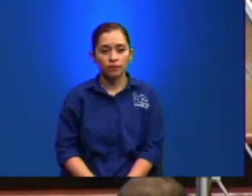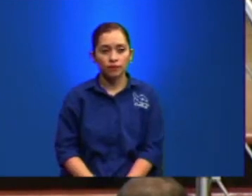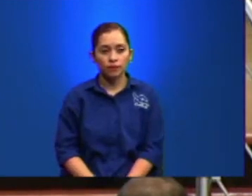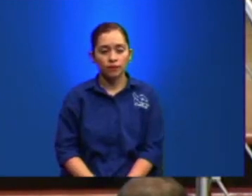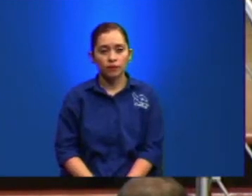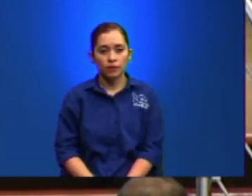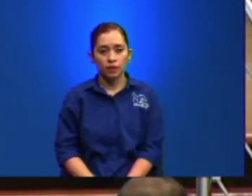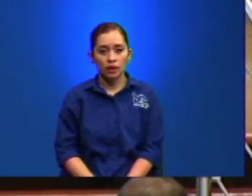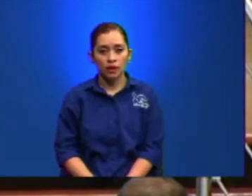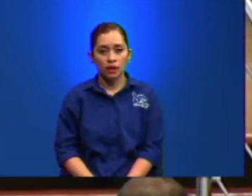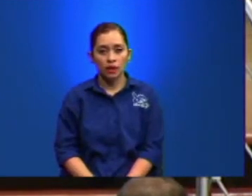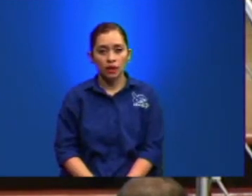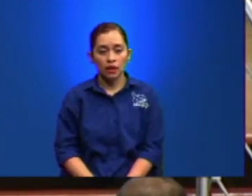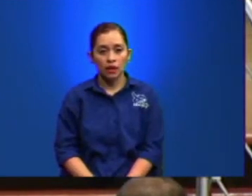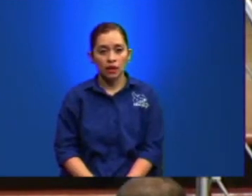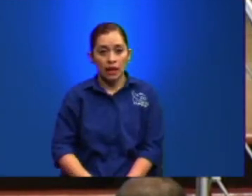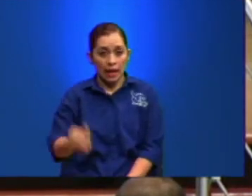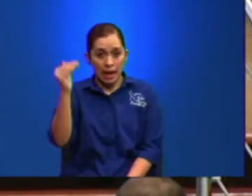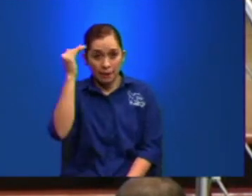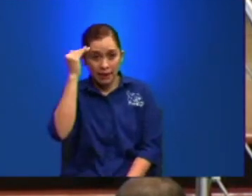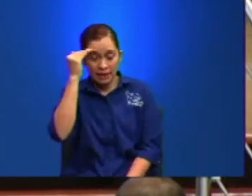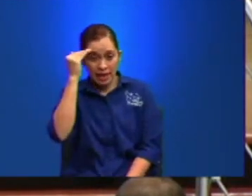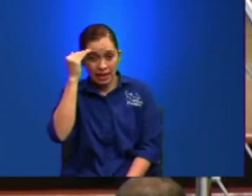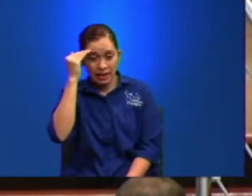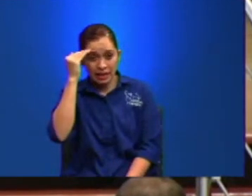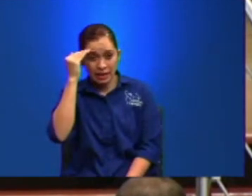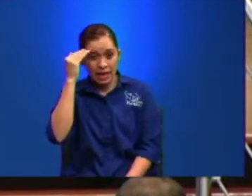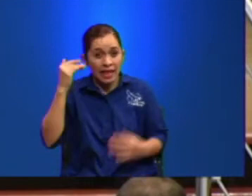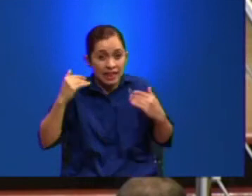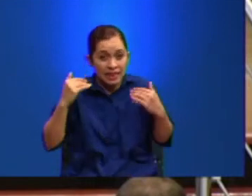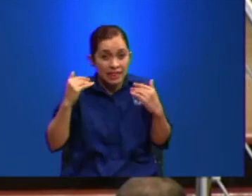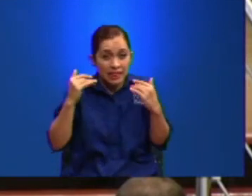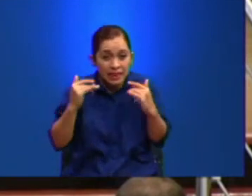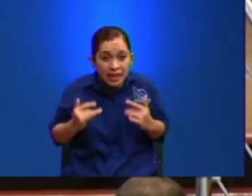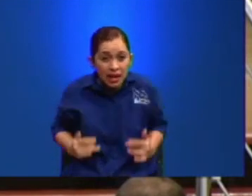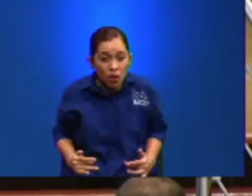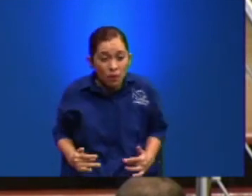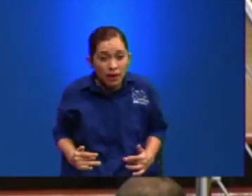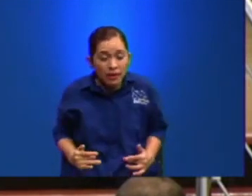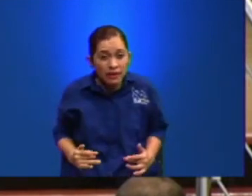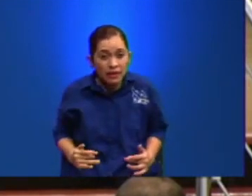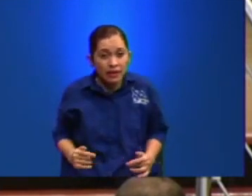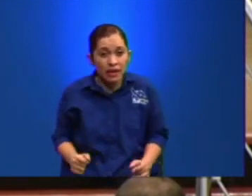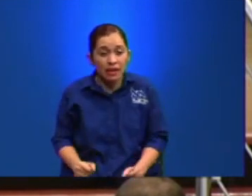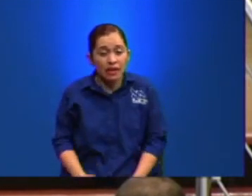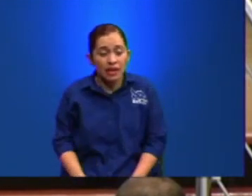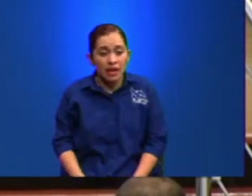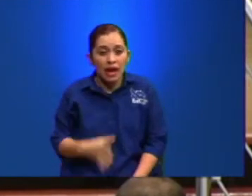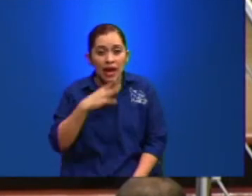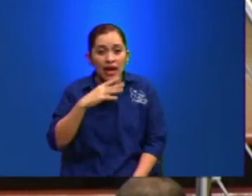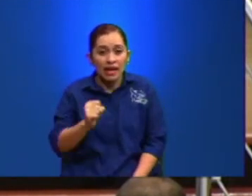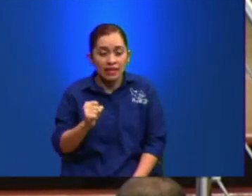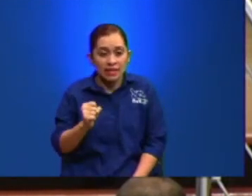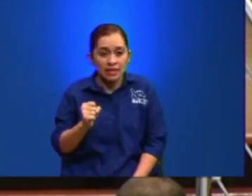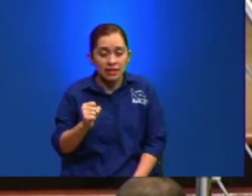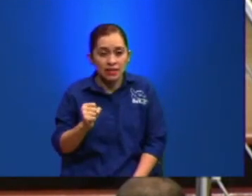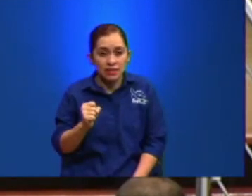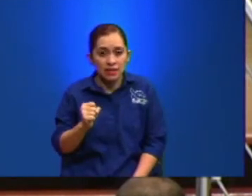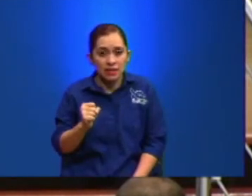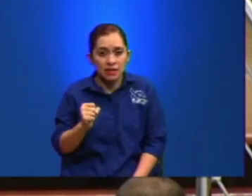porque es la mentalidad entonces ahora aquí vemos que nosotros tenemos que pelear